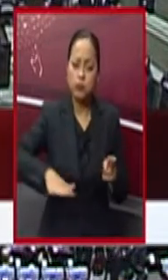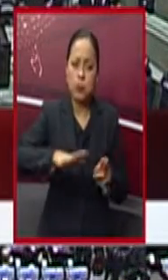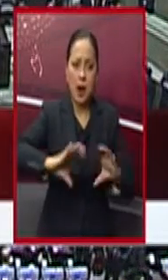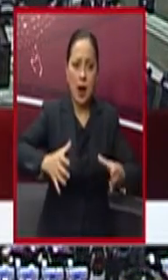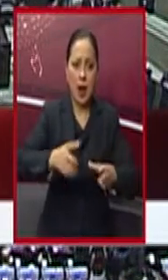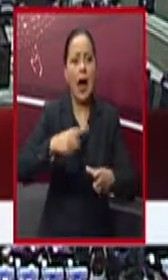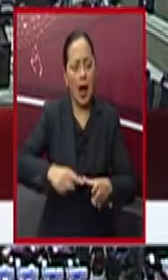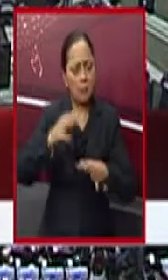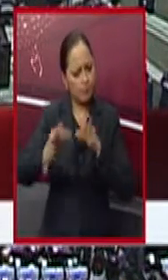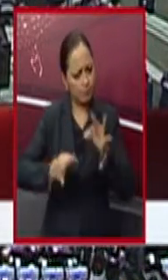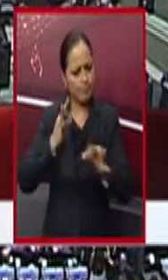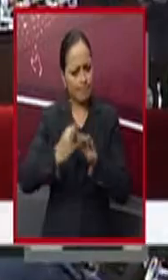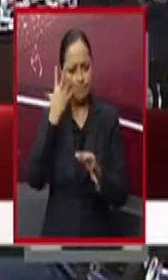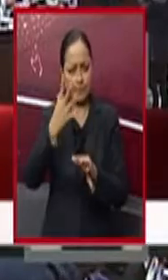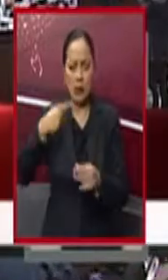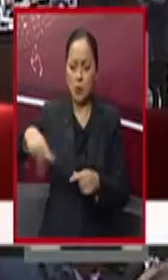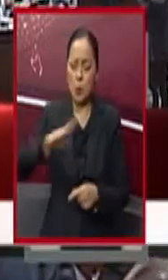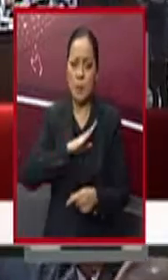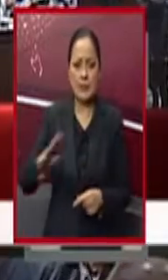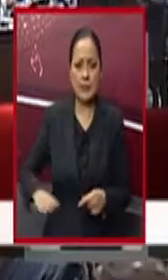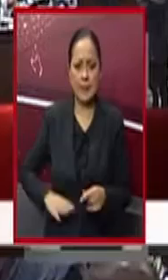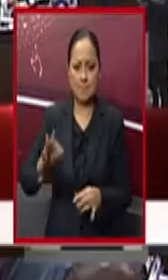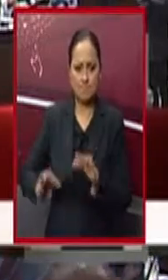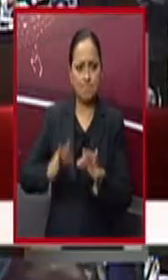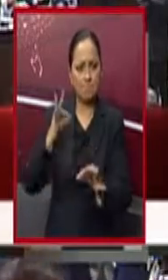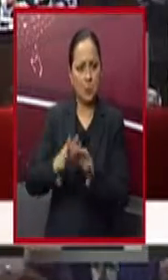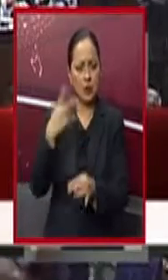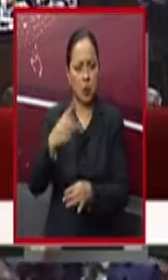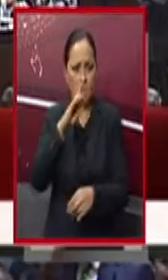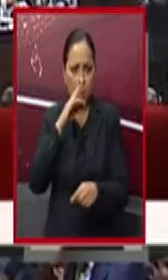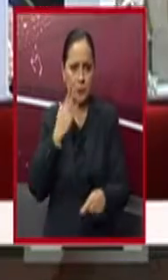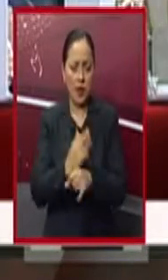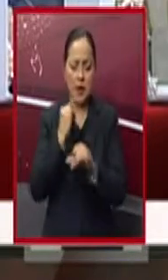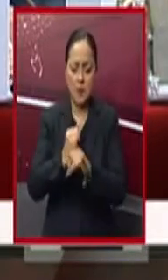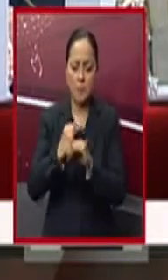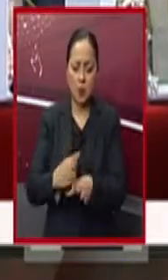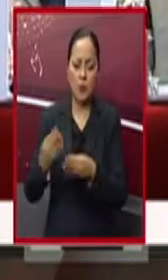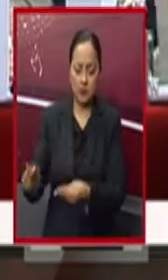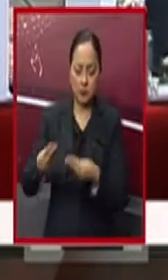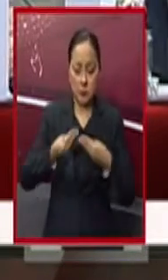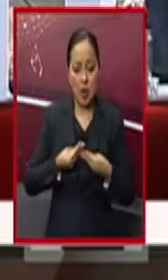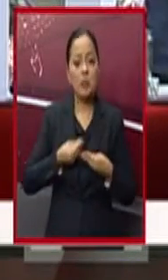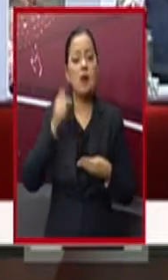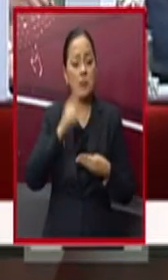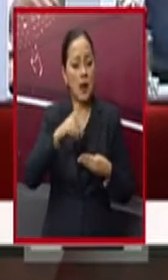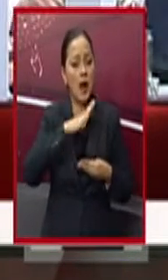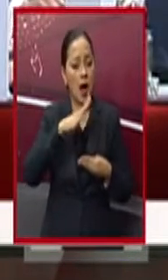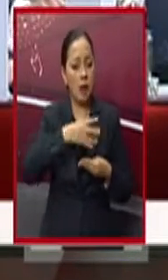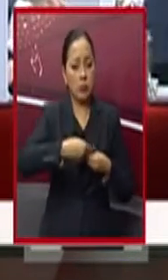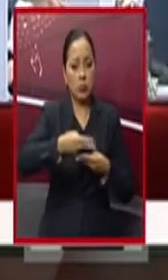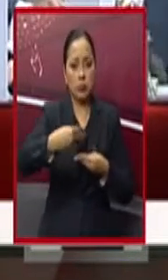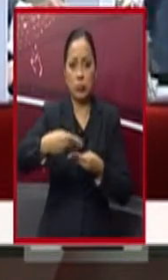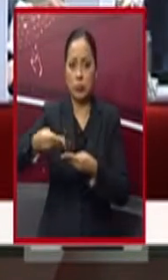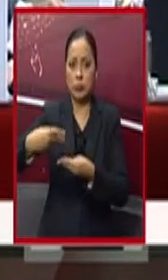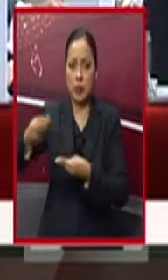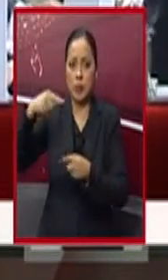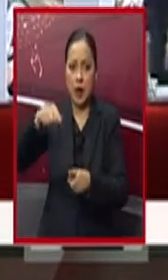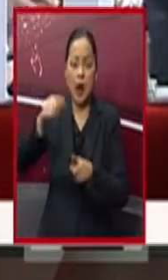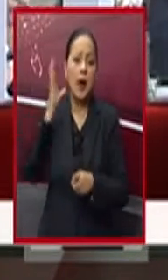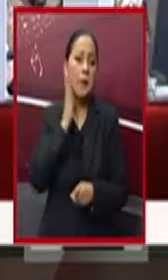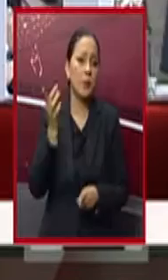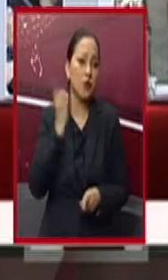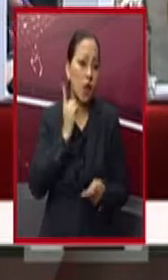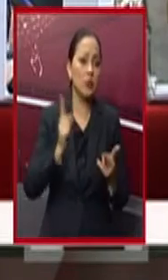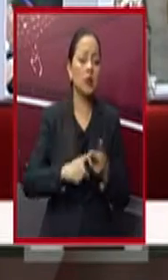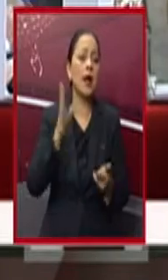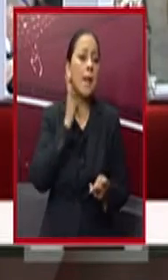declaró formalmente cumplida la obligación del presidente de la República de entregar el informe y se remitieron los ejemplares respectivos a las cámaras de